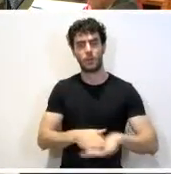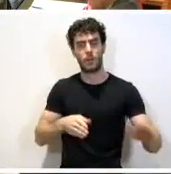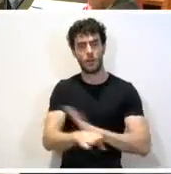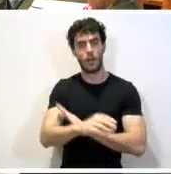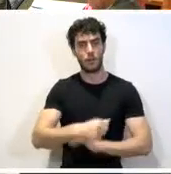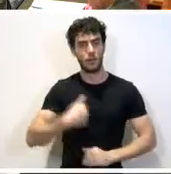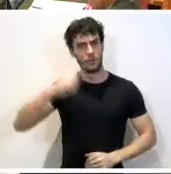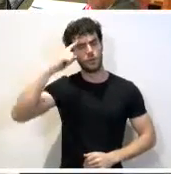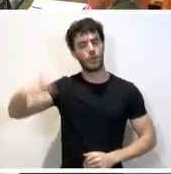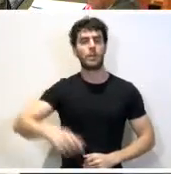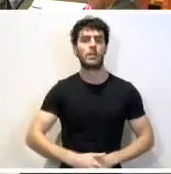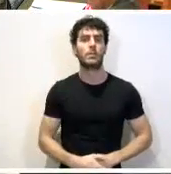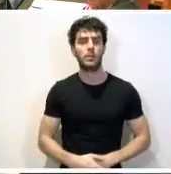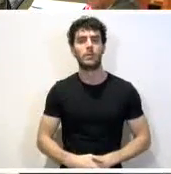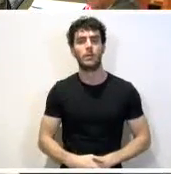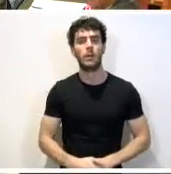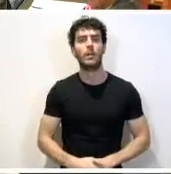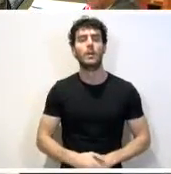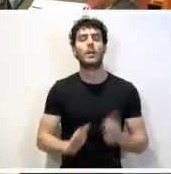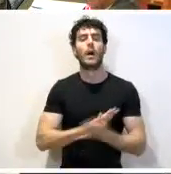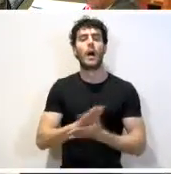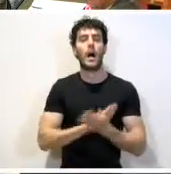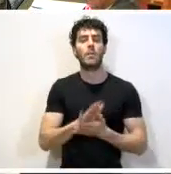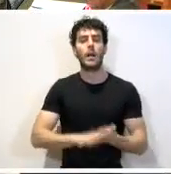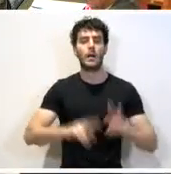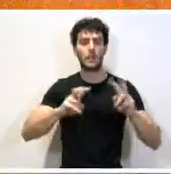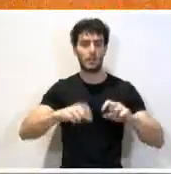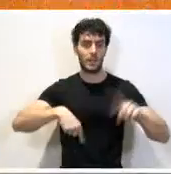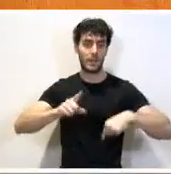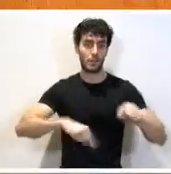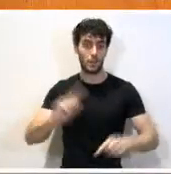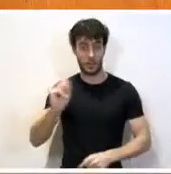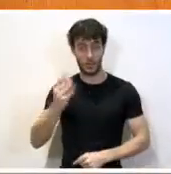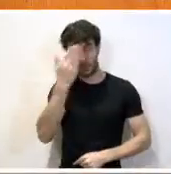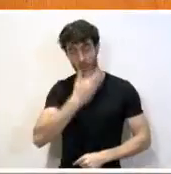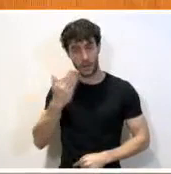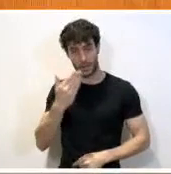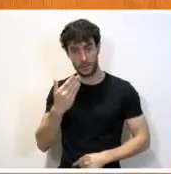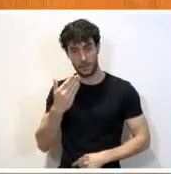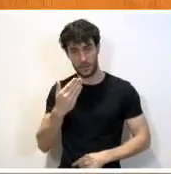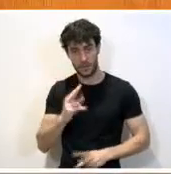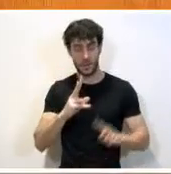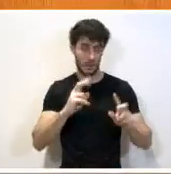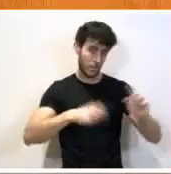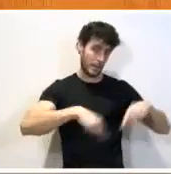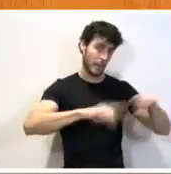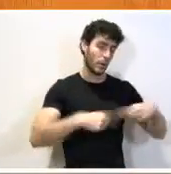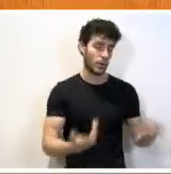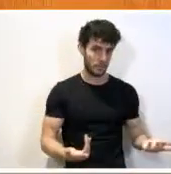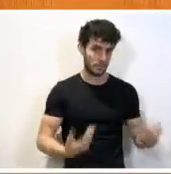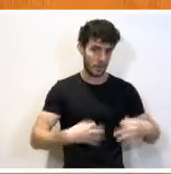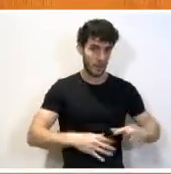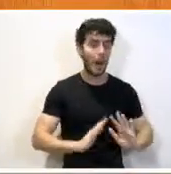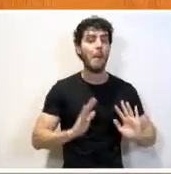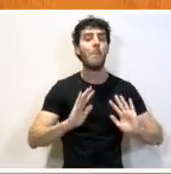Yo sé que veníamos a hablar del transporte no escolar, sino del transporte de viajeros, pero